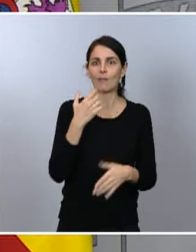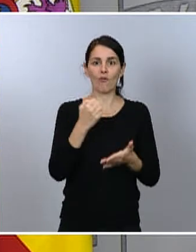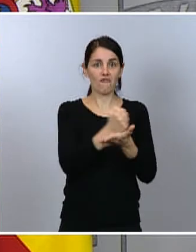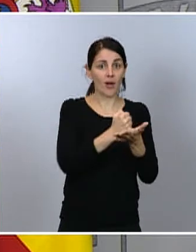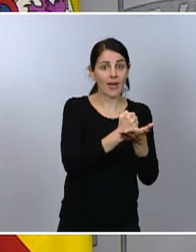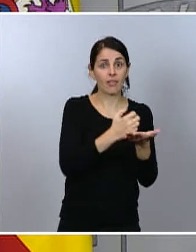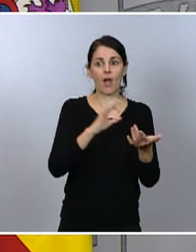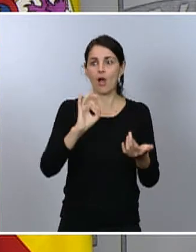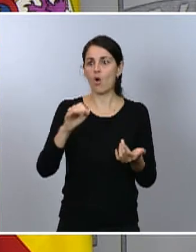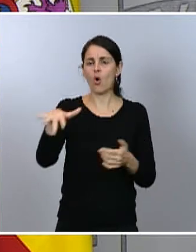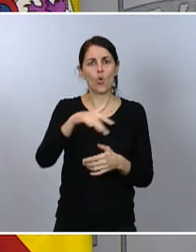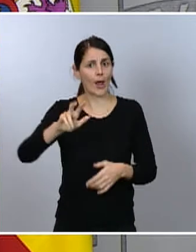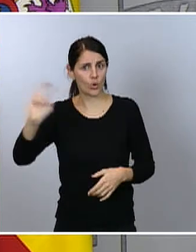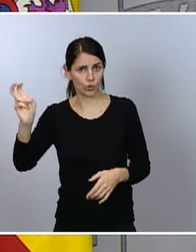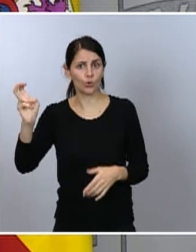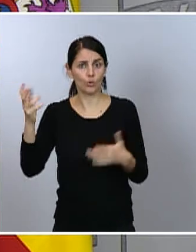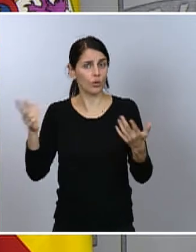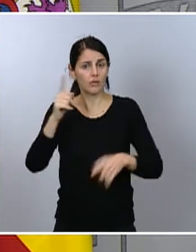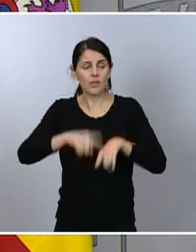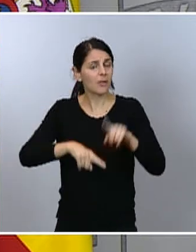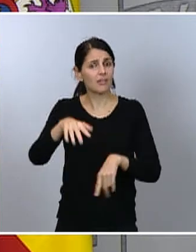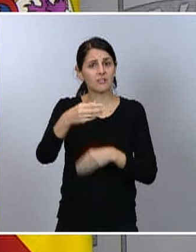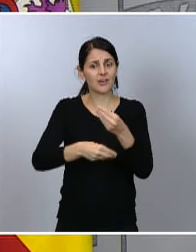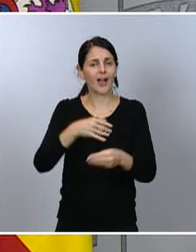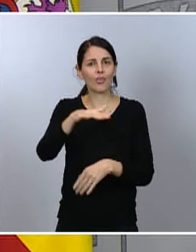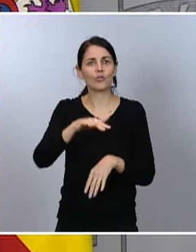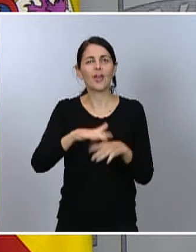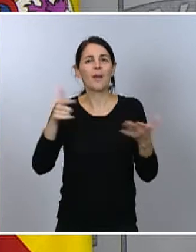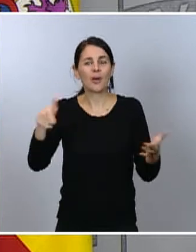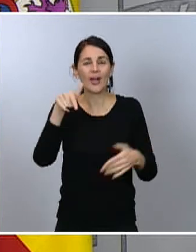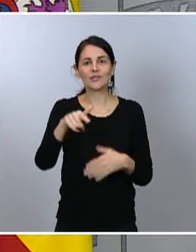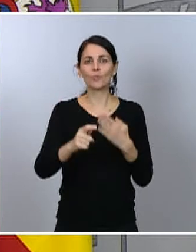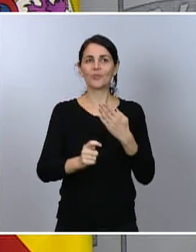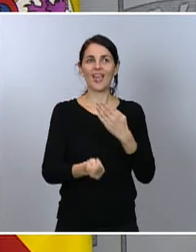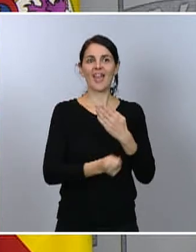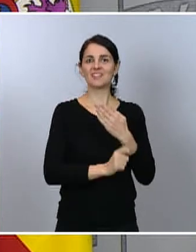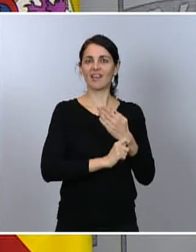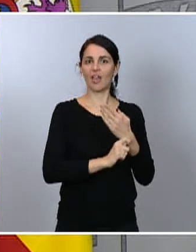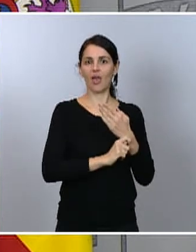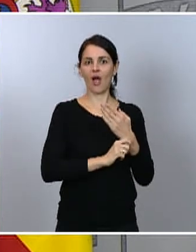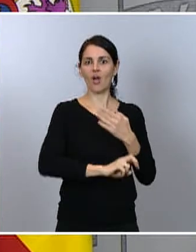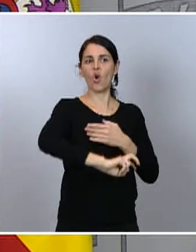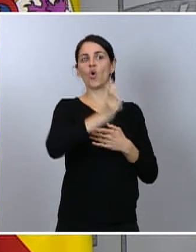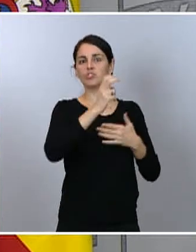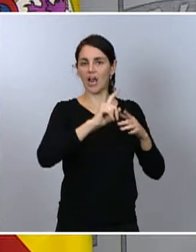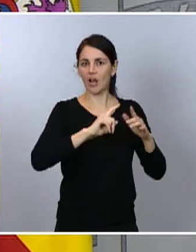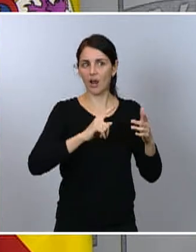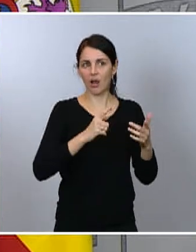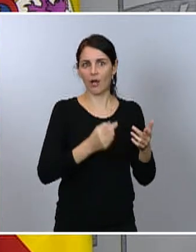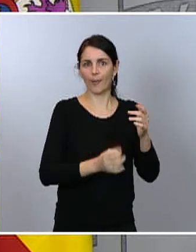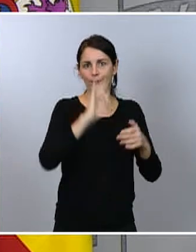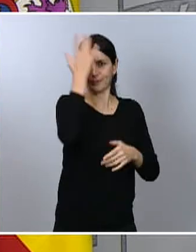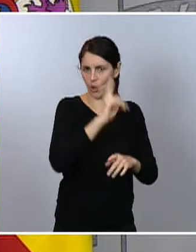momento lo que se debe hacer es una estrategia desalineada con el motivo para el que se han comercializado los